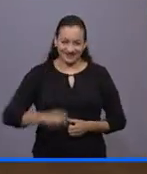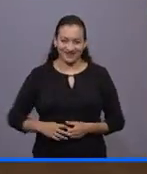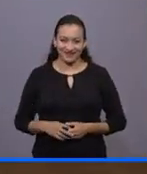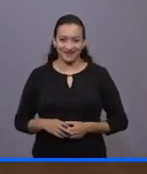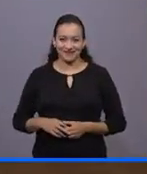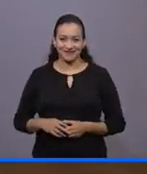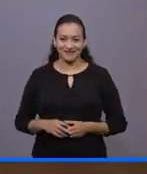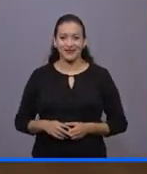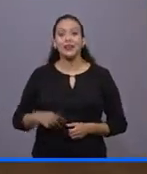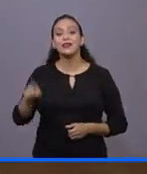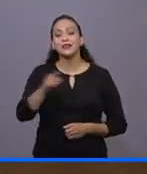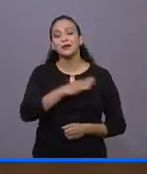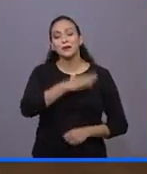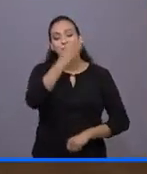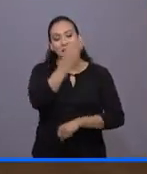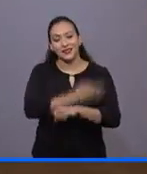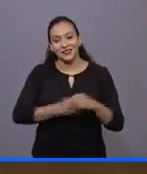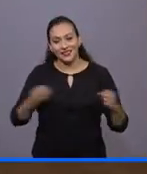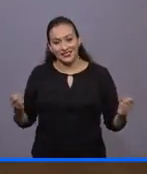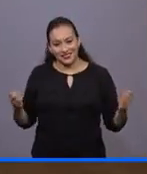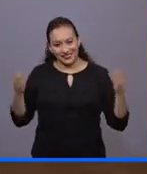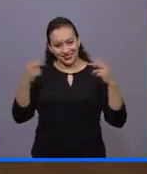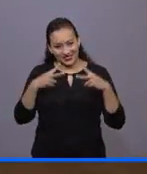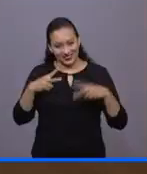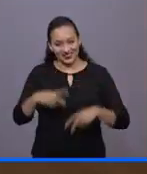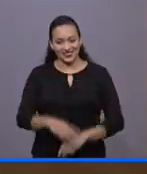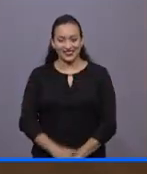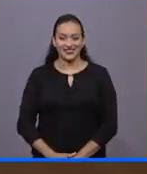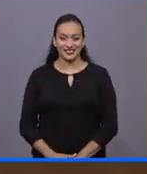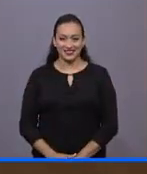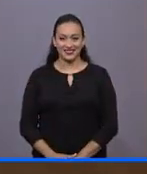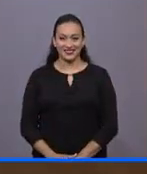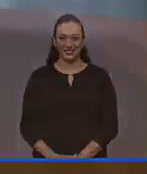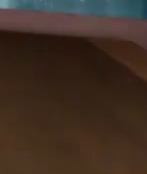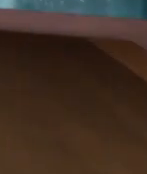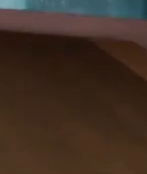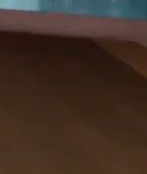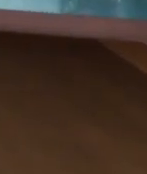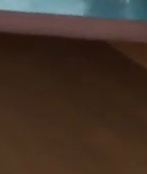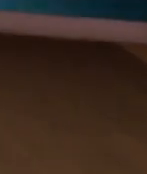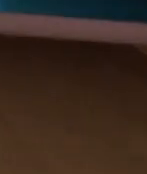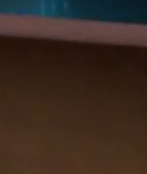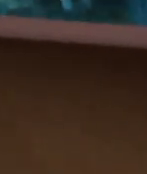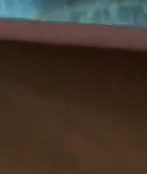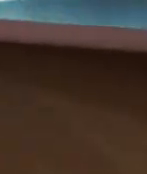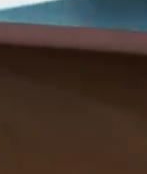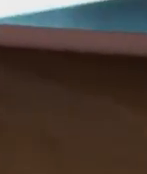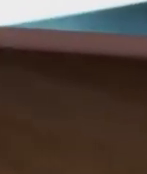Justicia TV. Que tenga una excelente tarde y muy buen inicio de semana.